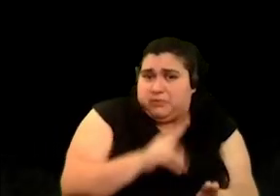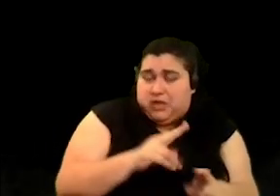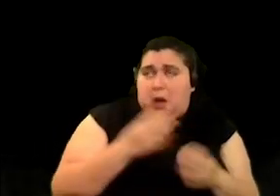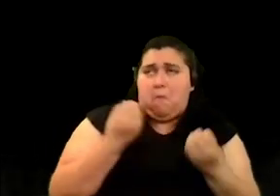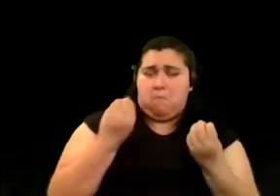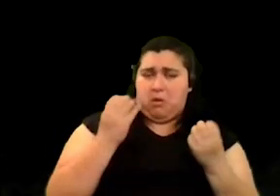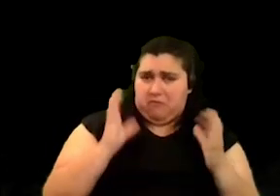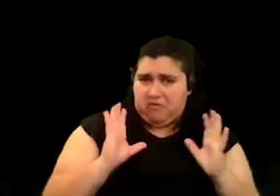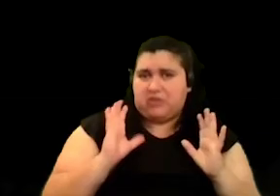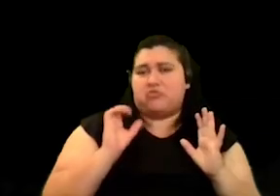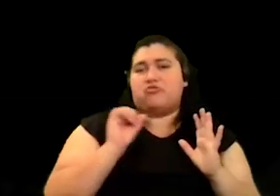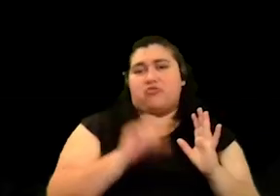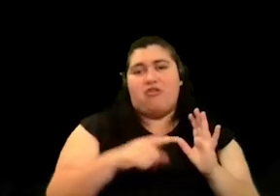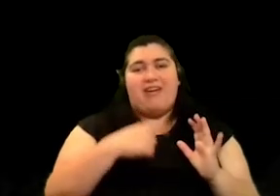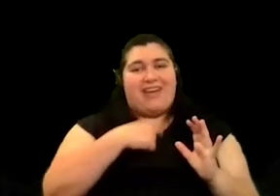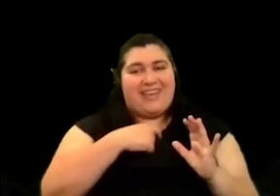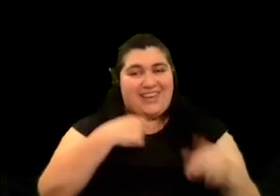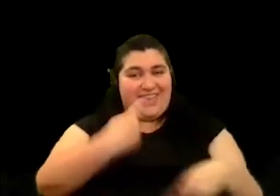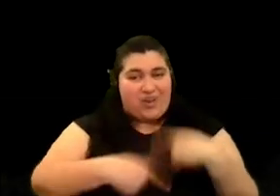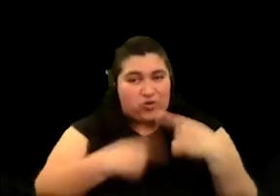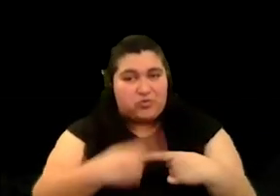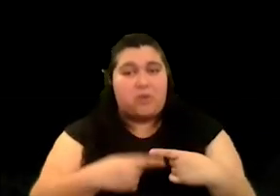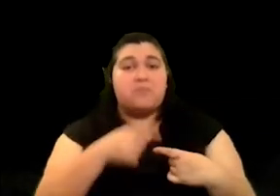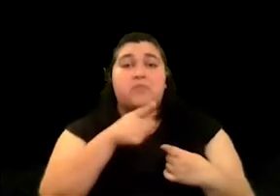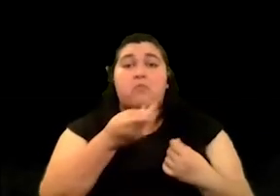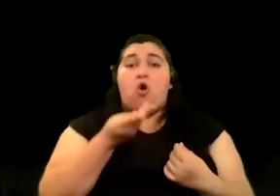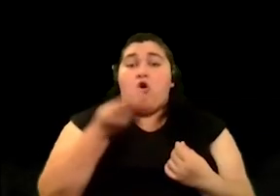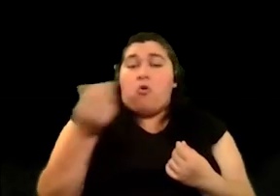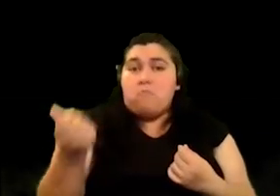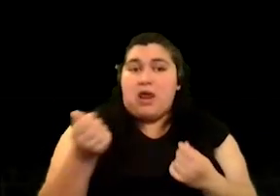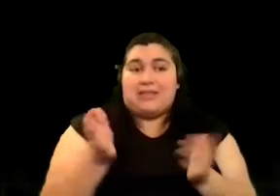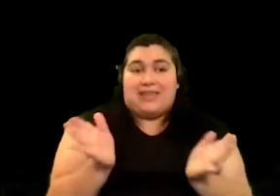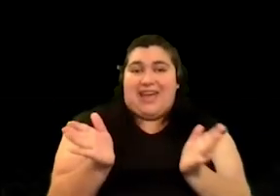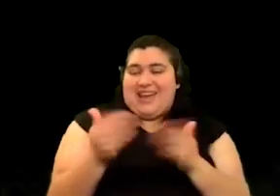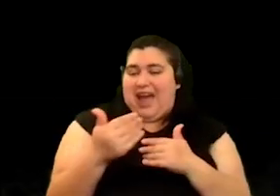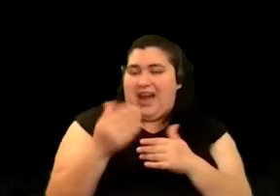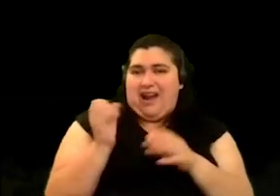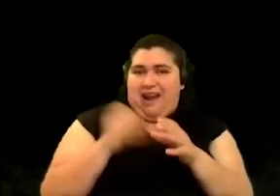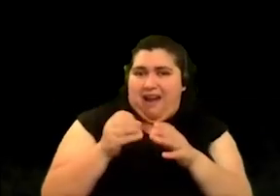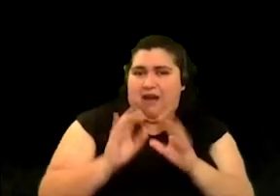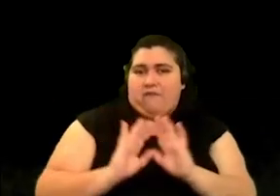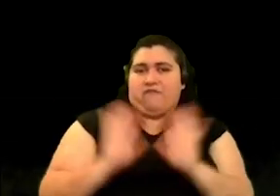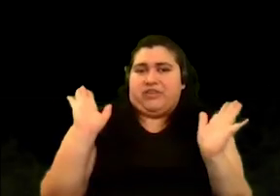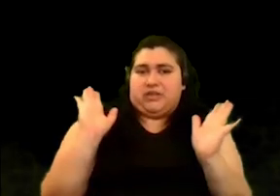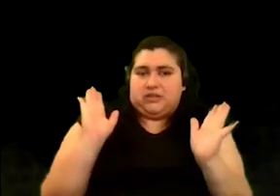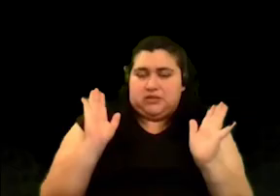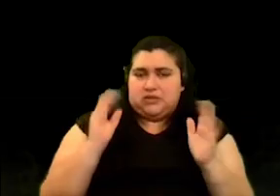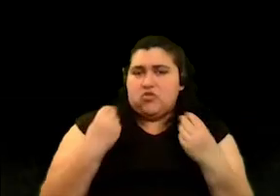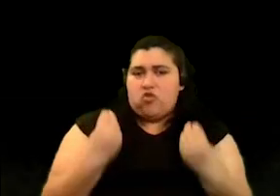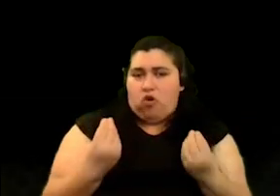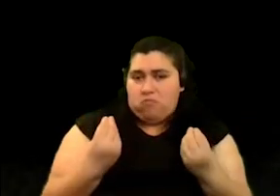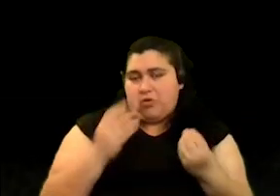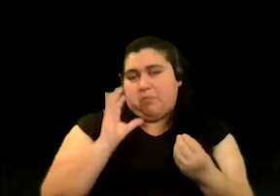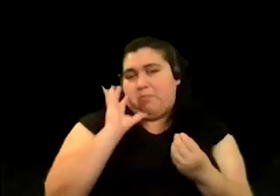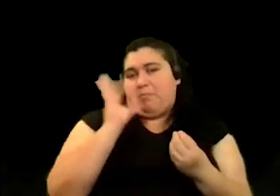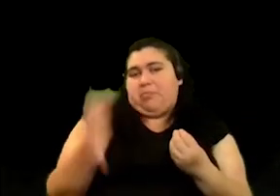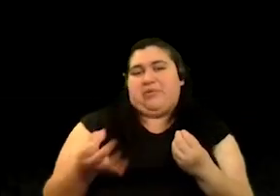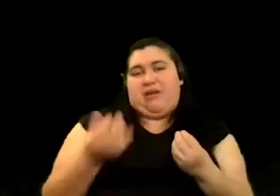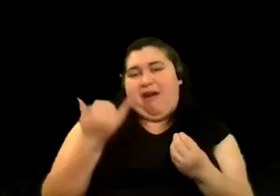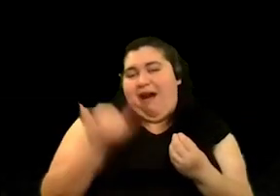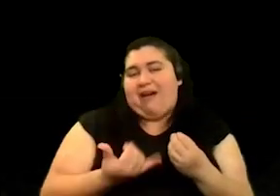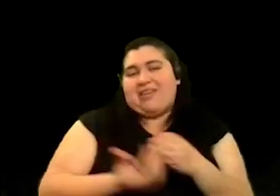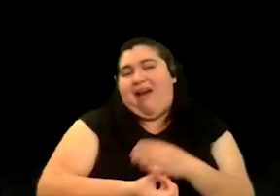perfecto, está motivado. Compraste y lo dejaste en caja. Hace pocos días salió un antecedente, lo había comprado y lo dejaron en caja. Claramente se comieron el ajuste